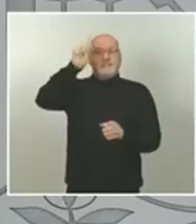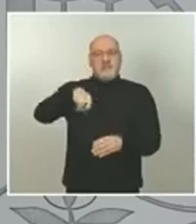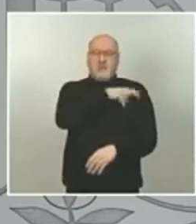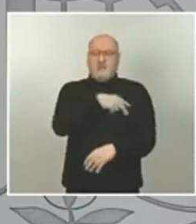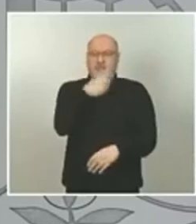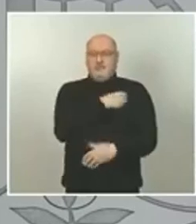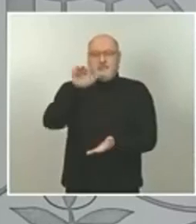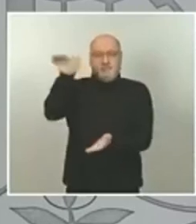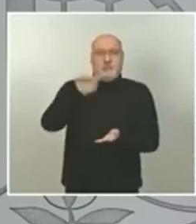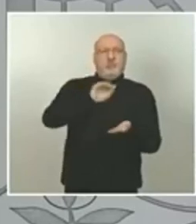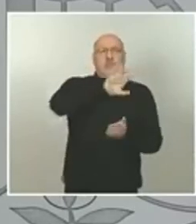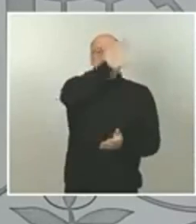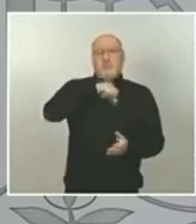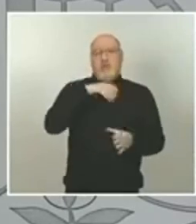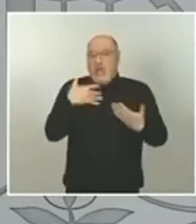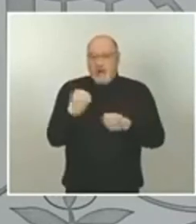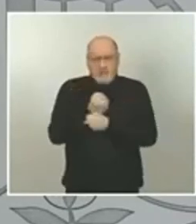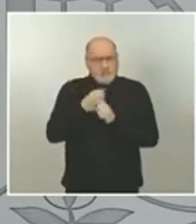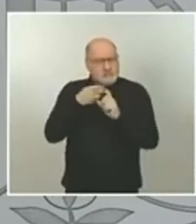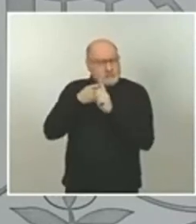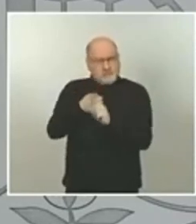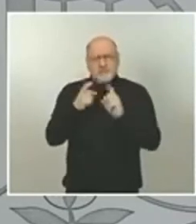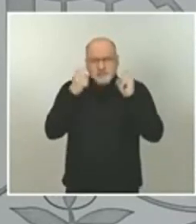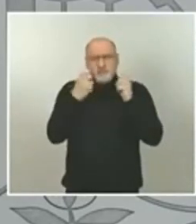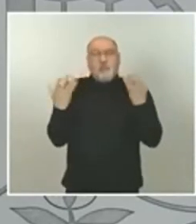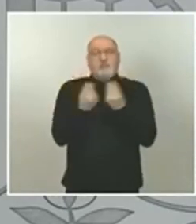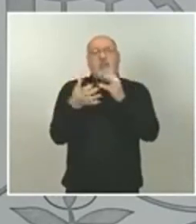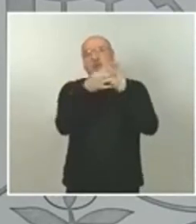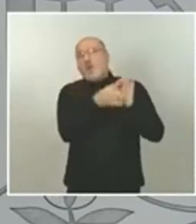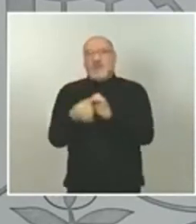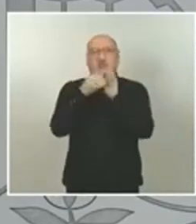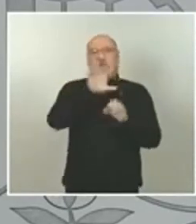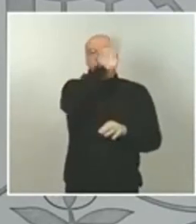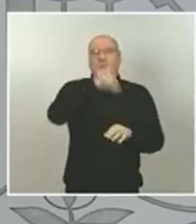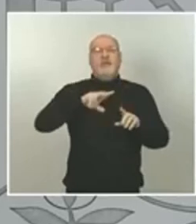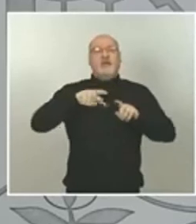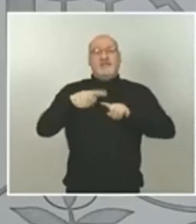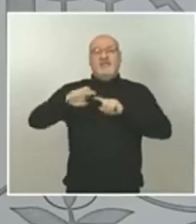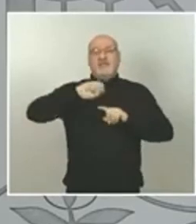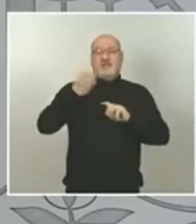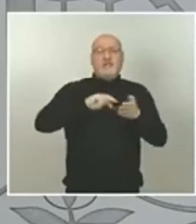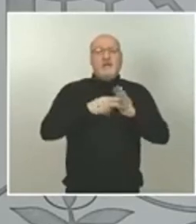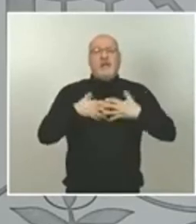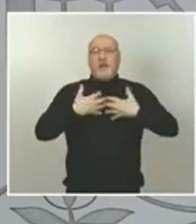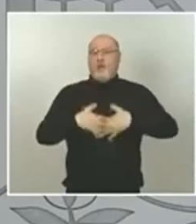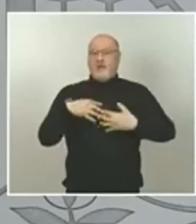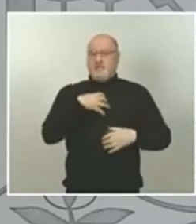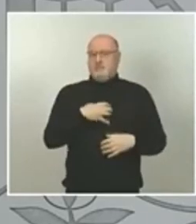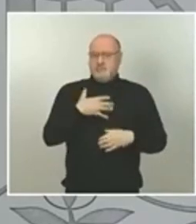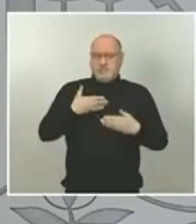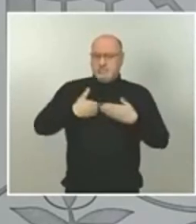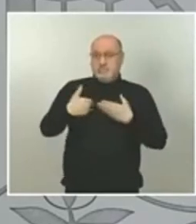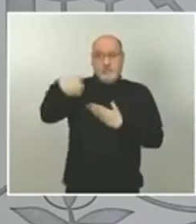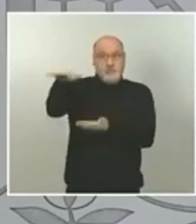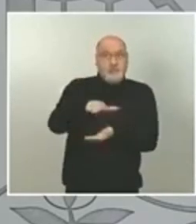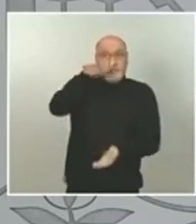cual estamos trabajando intensamente con las comunidades autónomas distintos planes operativos para que cuando llegue ese incremento de dosis